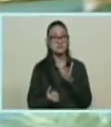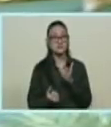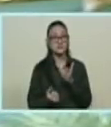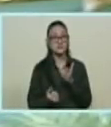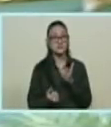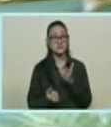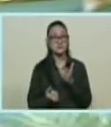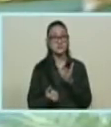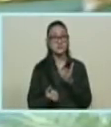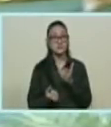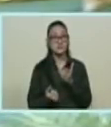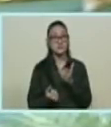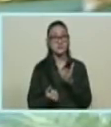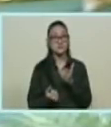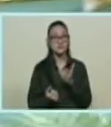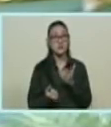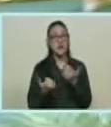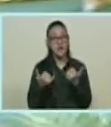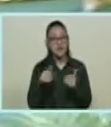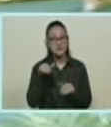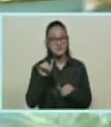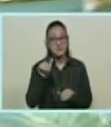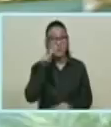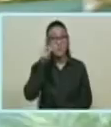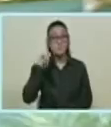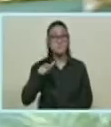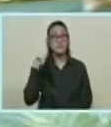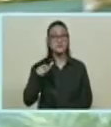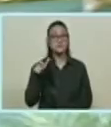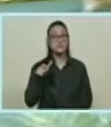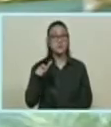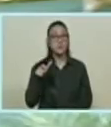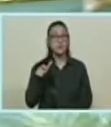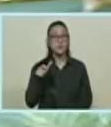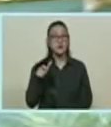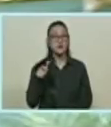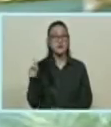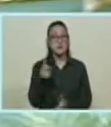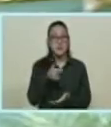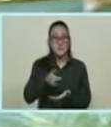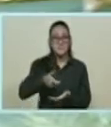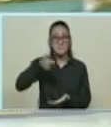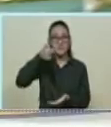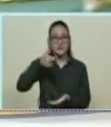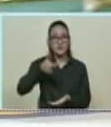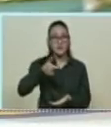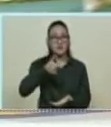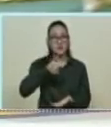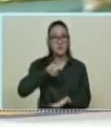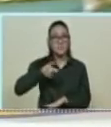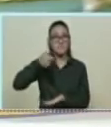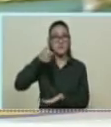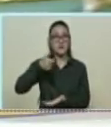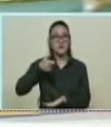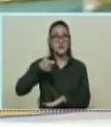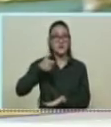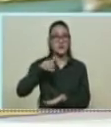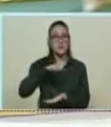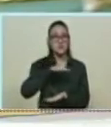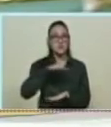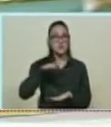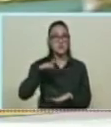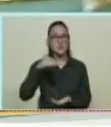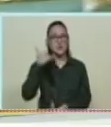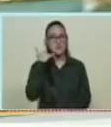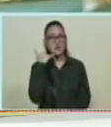teléfono. Y esos compatriotas a su vez le pasaron el escáner de